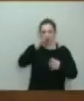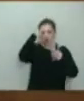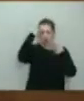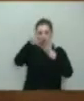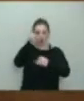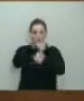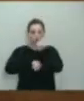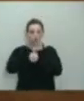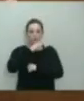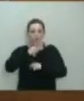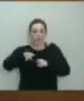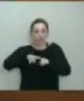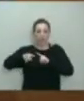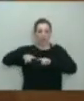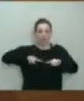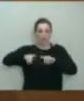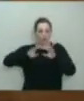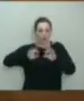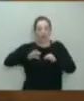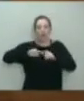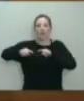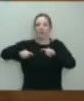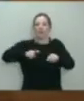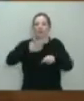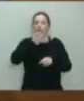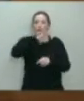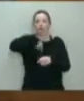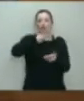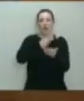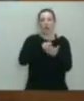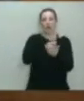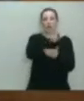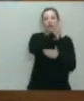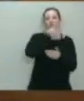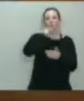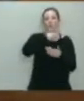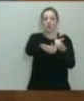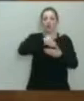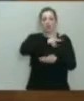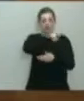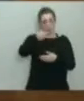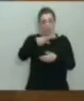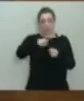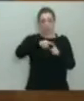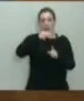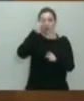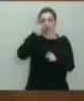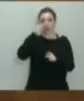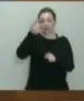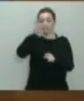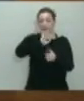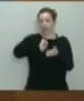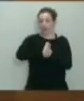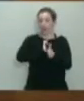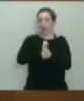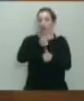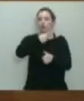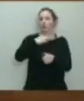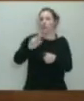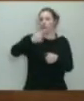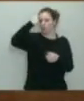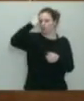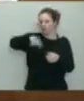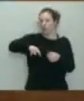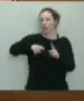esa decisión racional de decidir si pagamos 41 millones de euros de intereses pidiendo ese crédito, tendríamos que saber cuánto